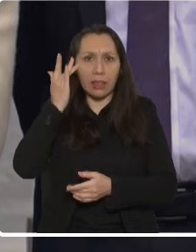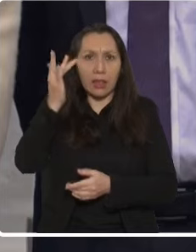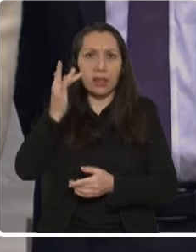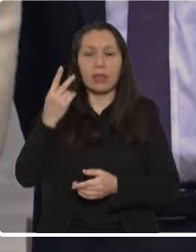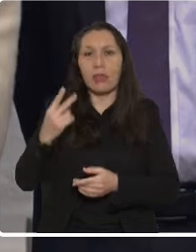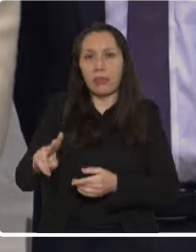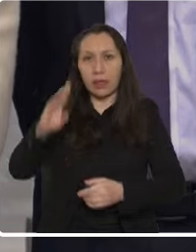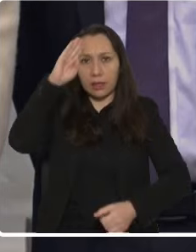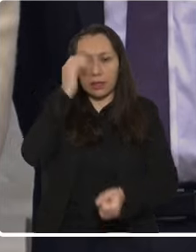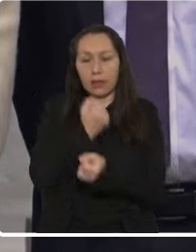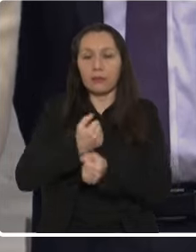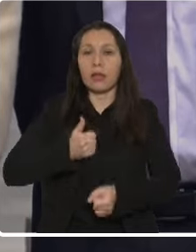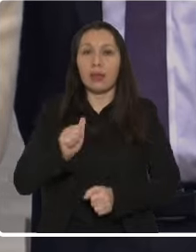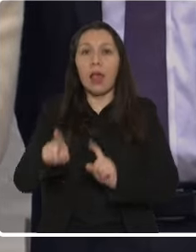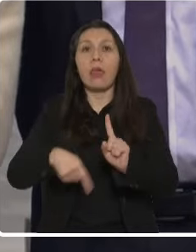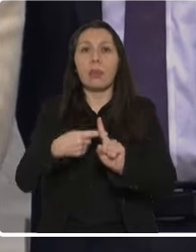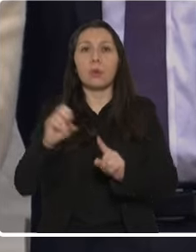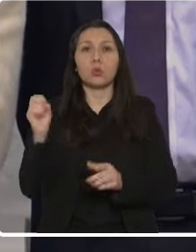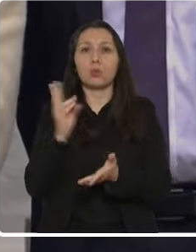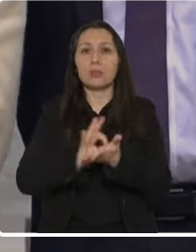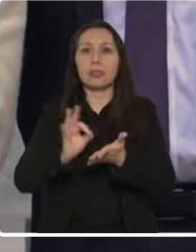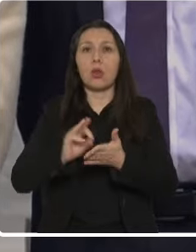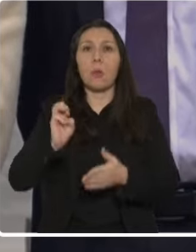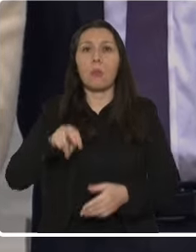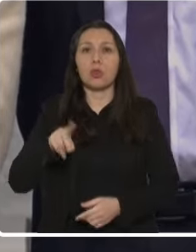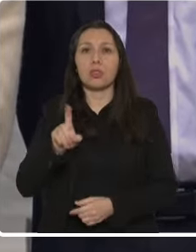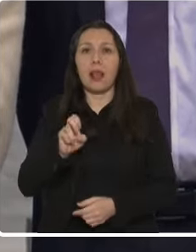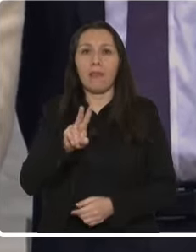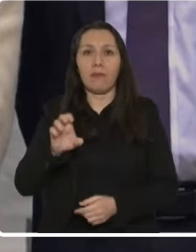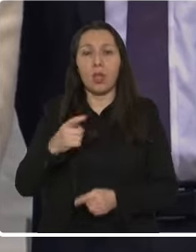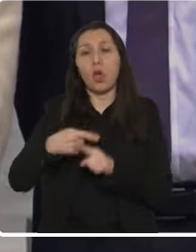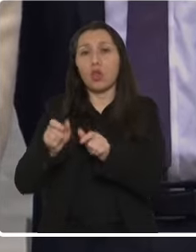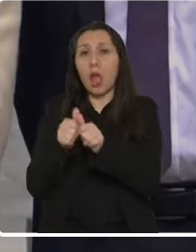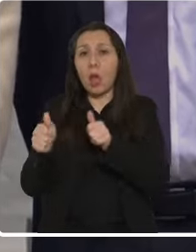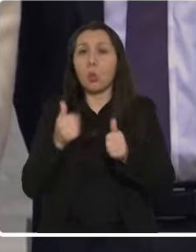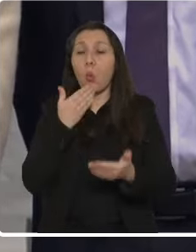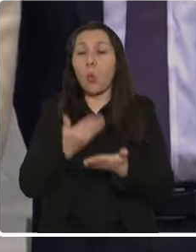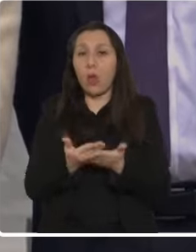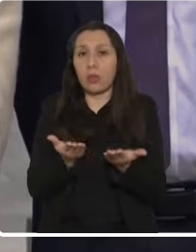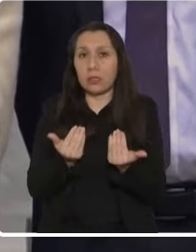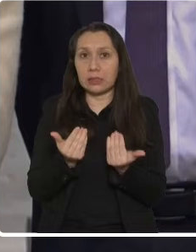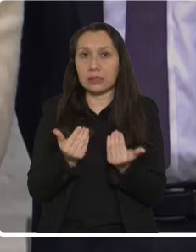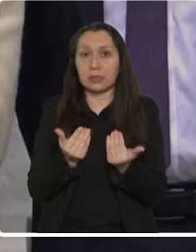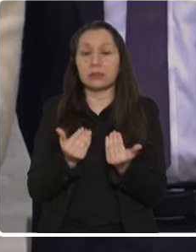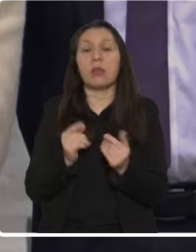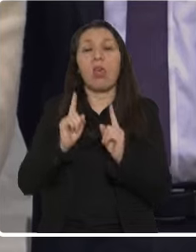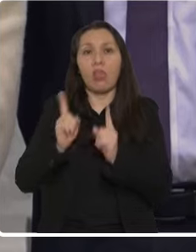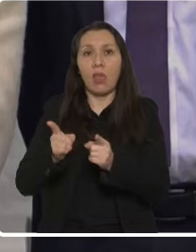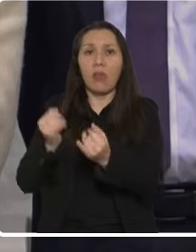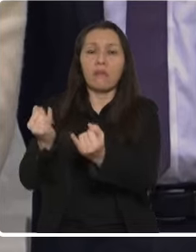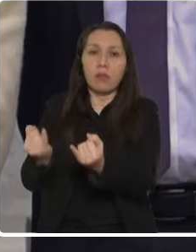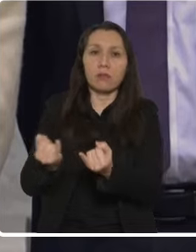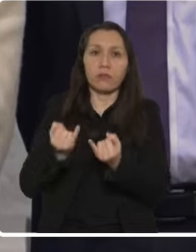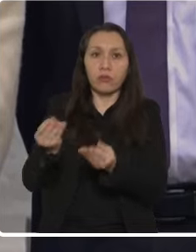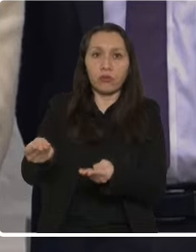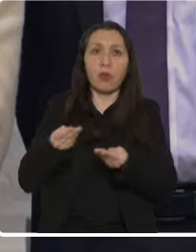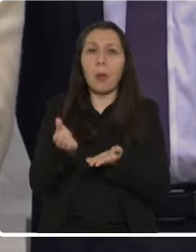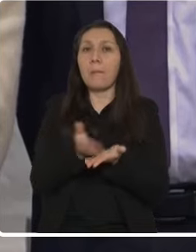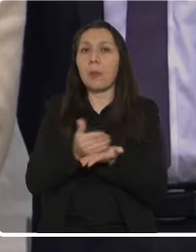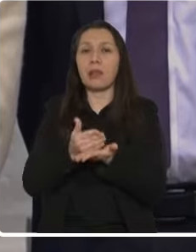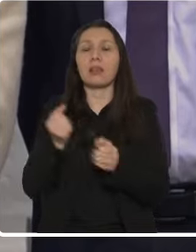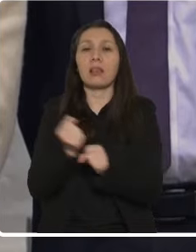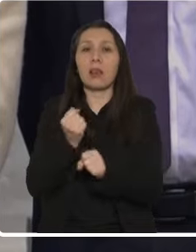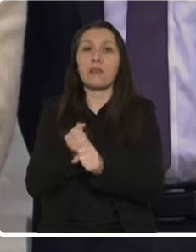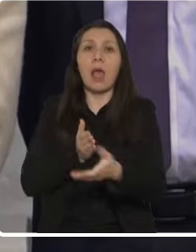de las policías, además del subsecretario Monsalve y otras autoridades cuando sea necesario, y me deberá presentar una planificación de su